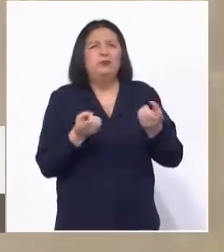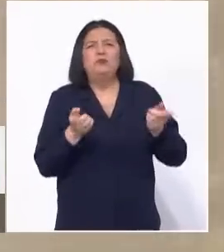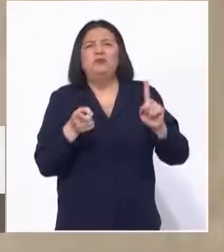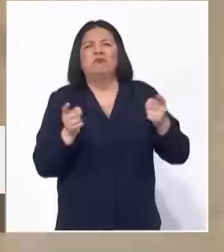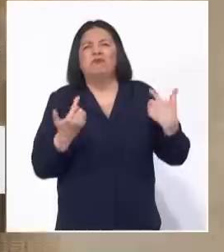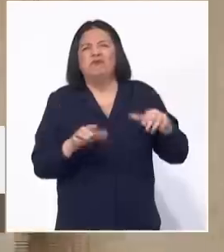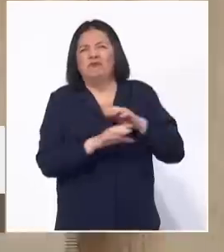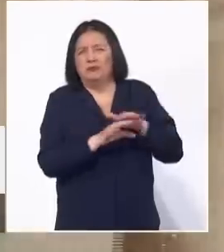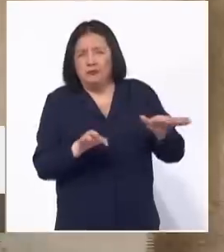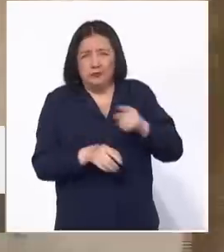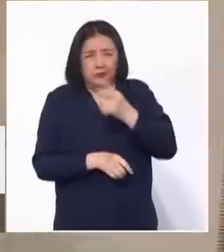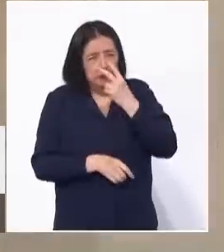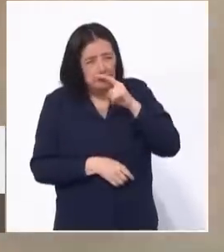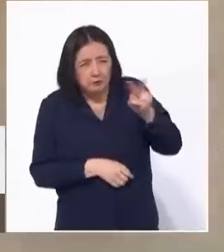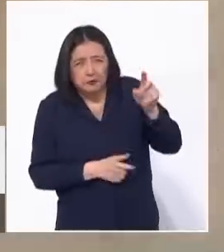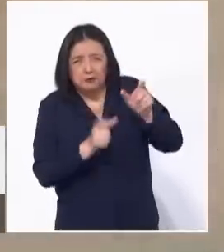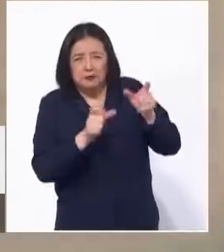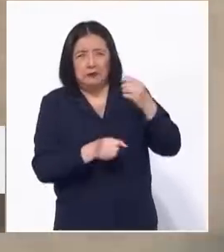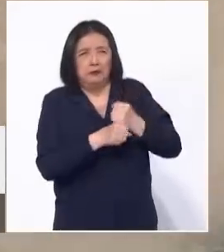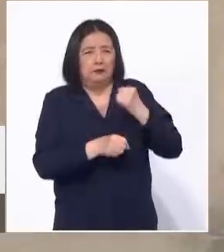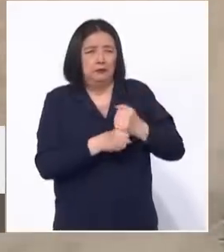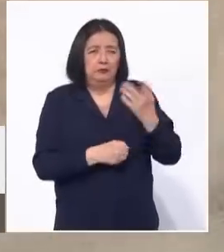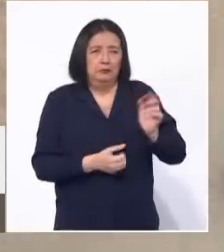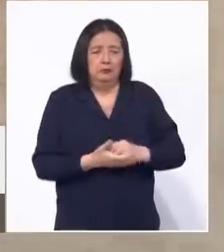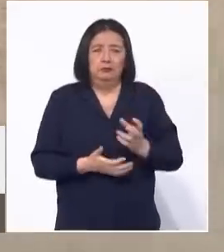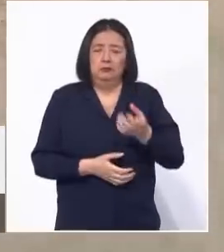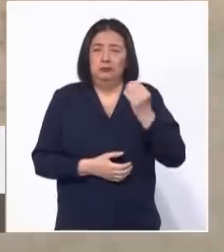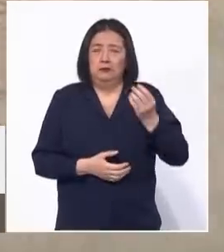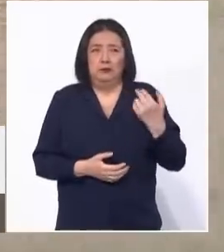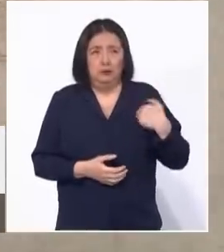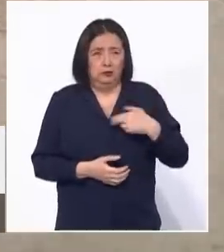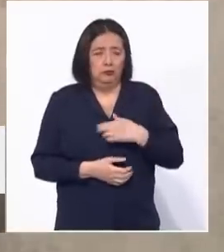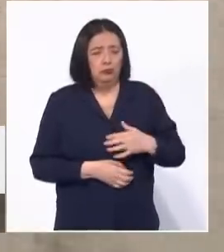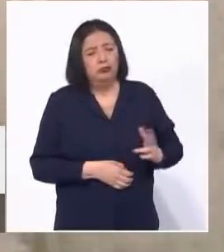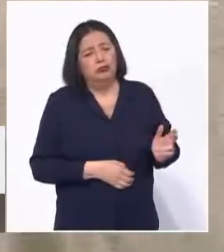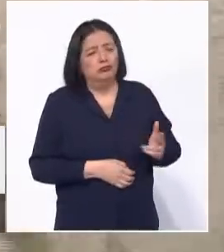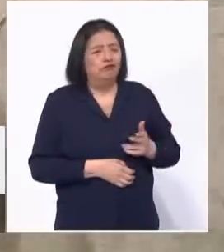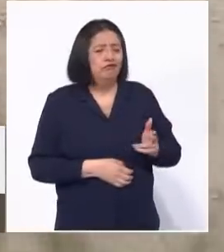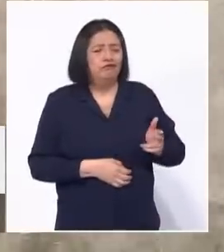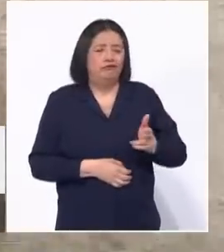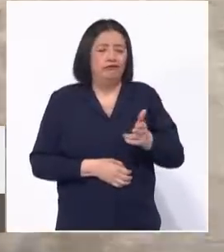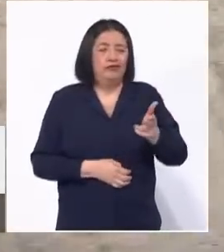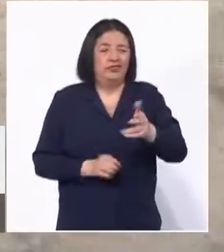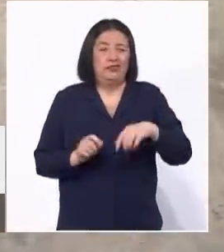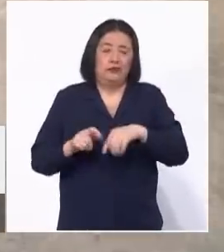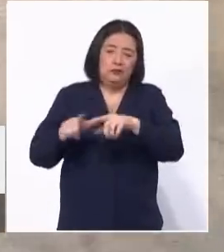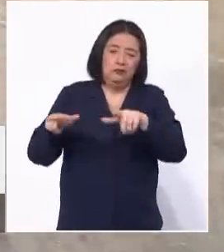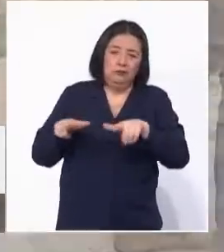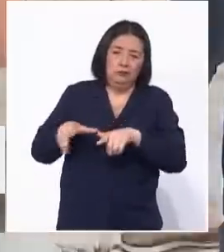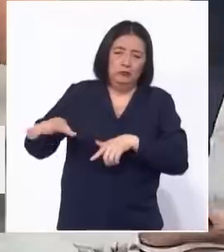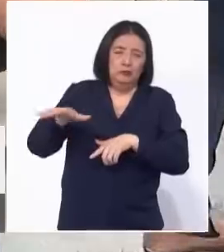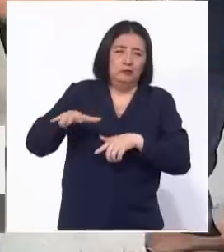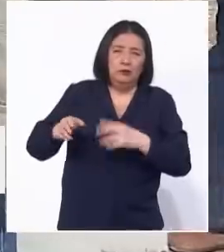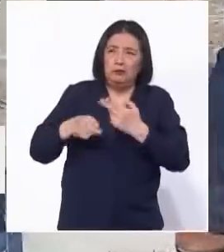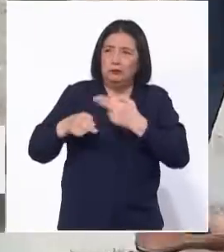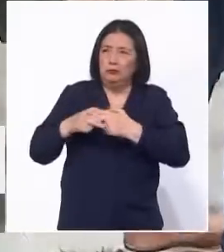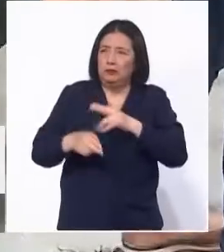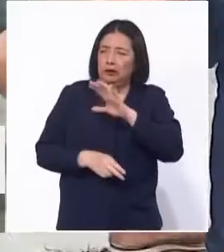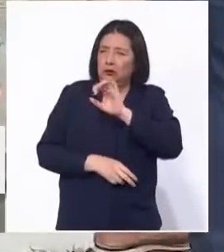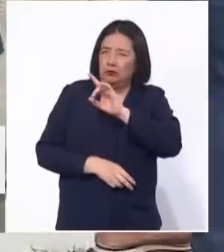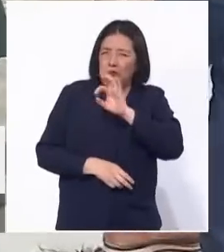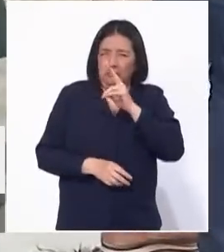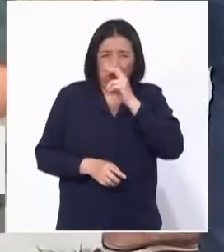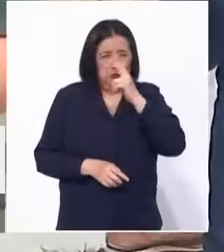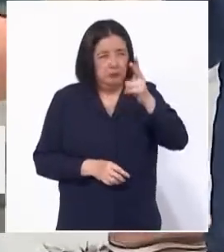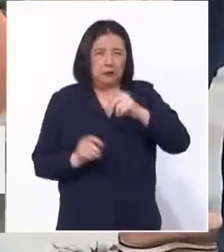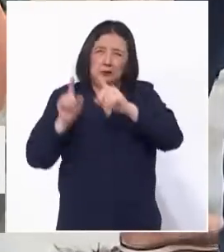trabajos. Usted vio a las personas trabajar aquí, porque en el camino, Lorena, que hemos pasado hasta aquí, por ejemplo, en la zona de la zona de los cóndores, por ejemplo, hemos visto